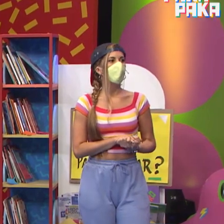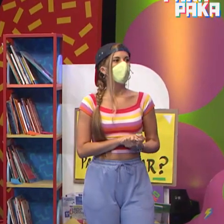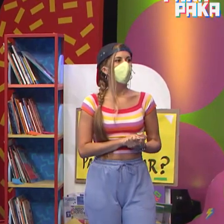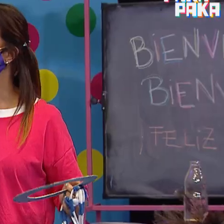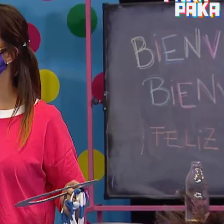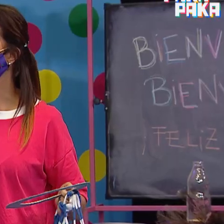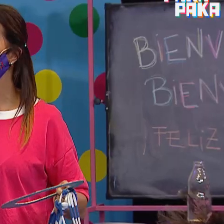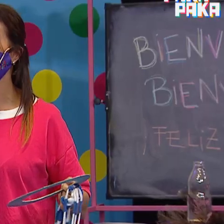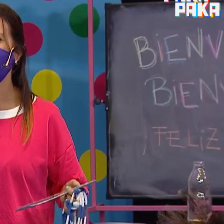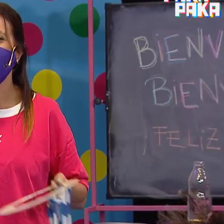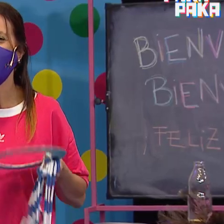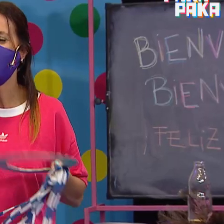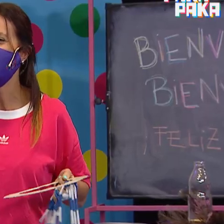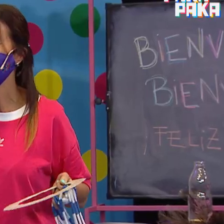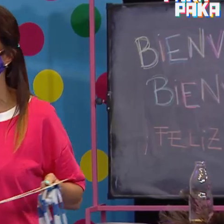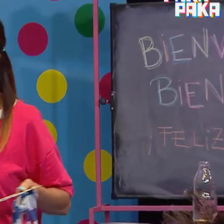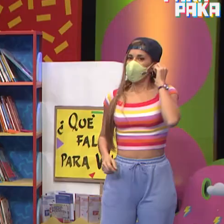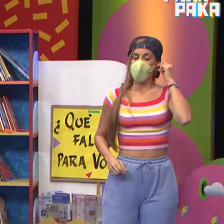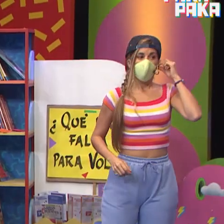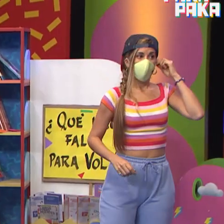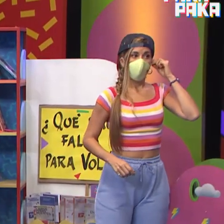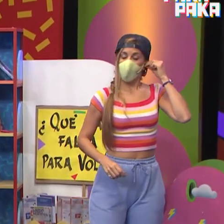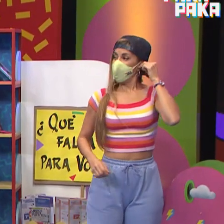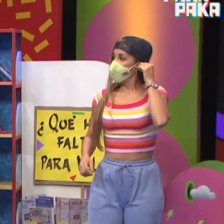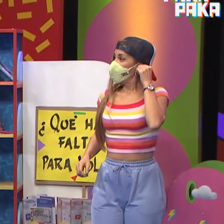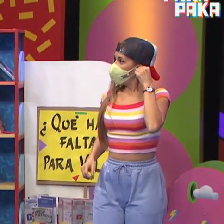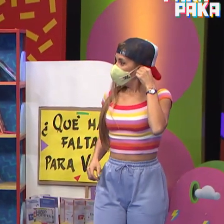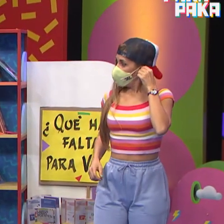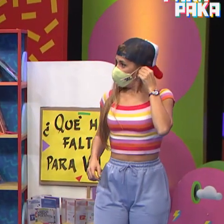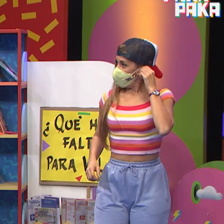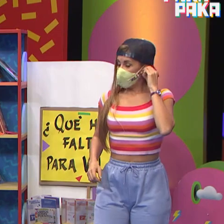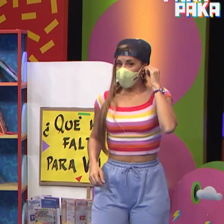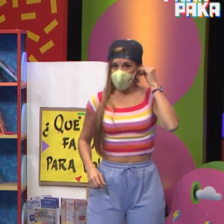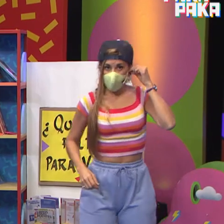¡Hola, hola! ¿Cómo les va? ¡Hola, cuarto y quinto! ¿Cómo están? Bien. ¿No sabías